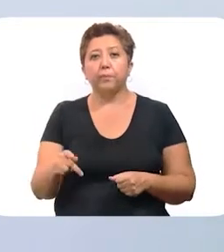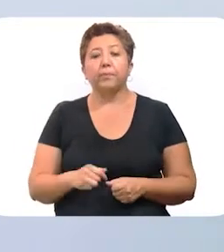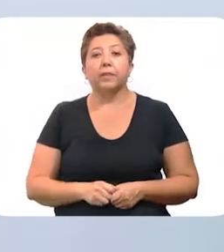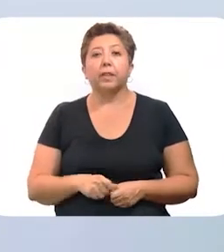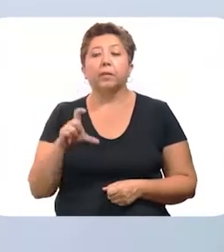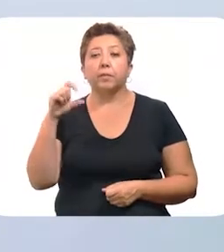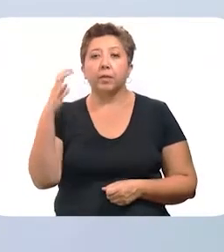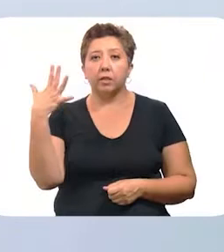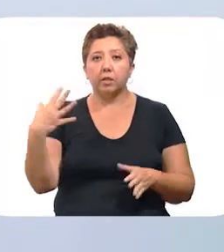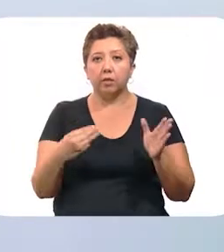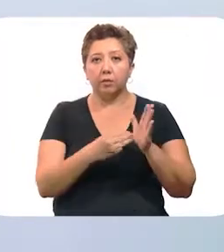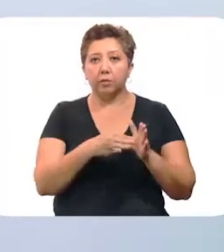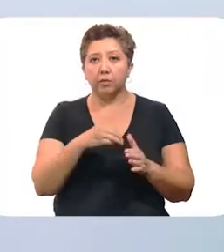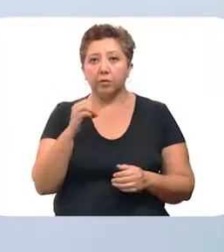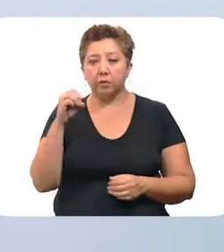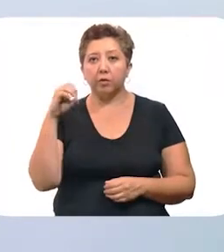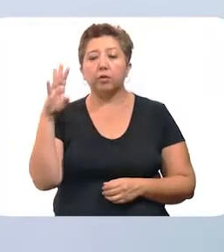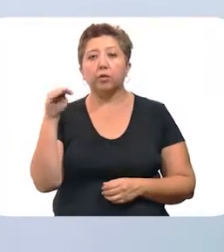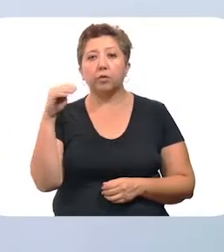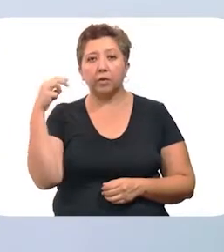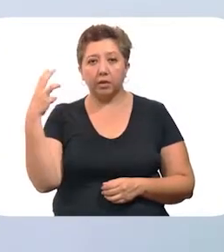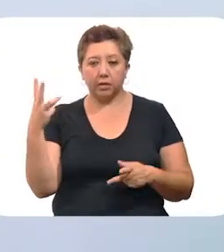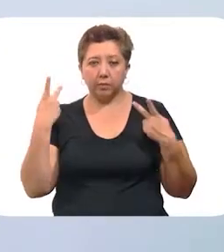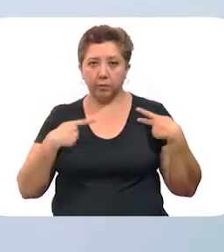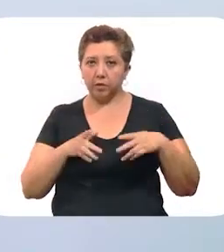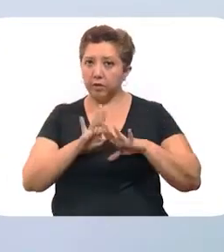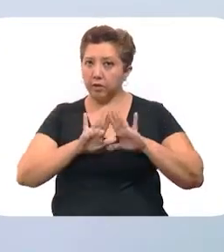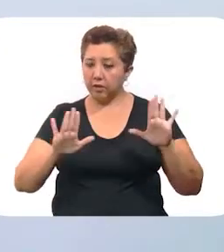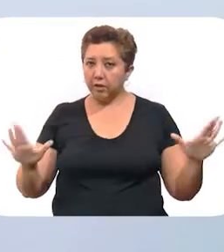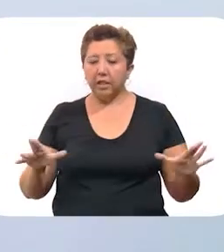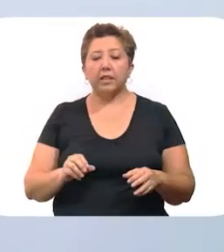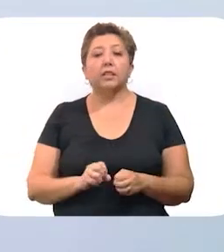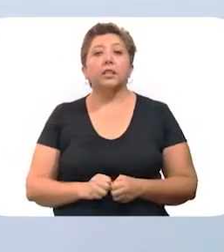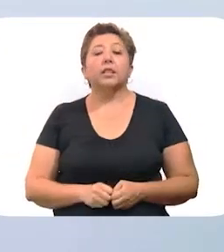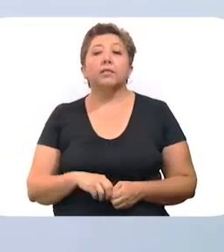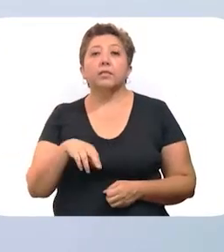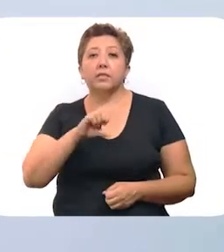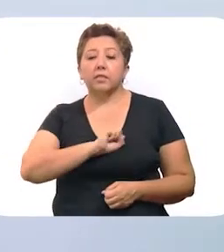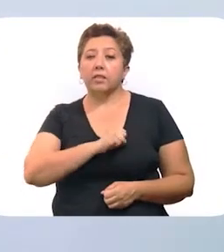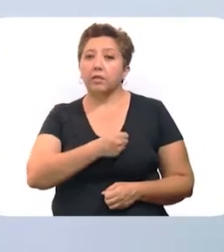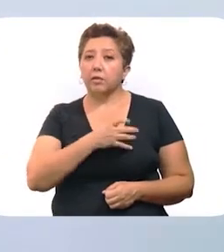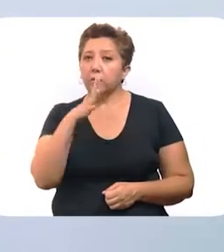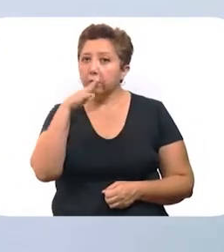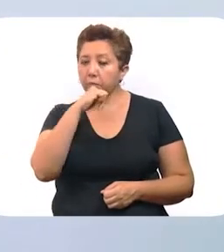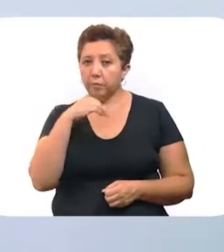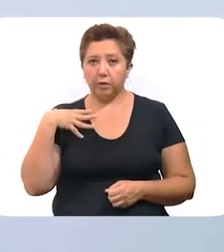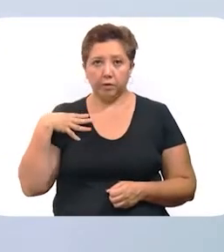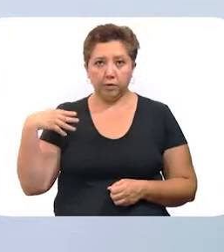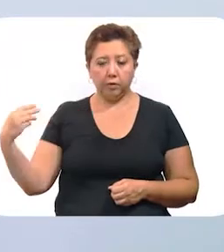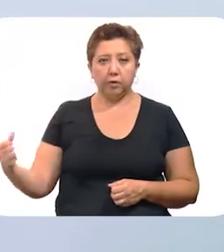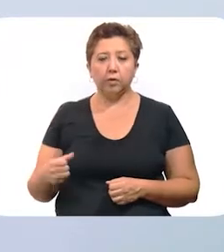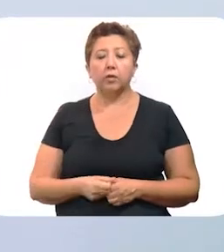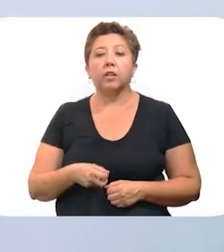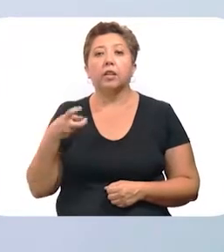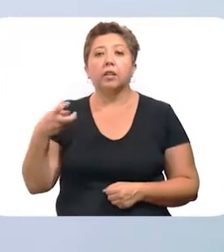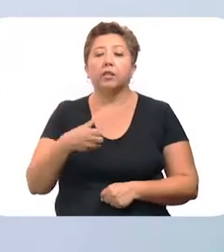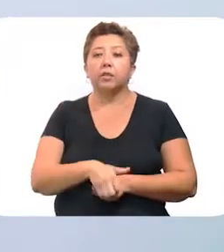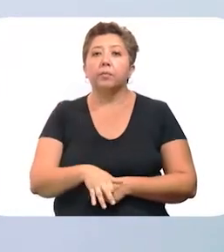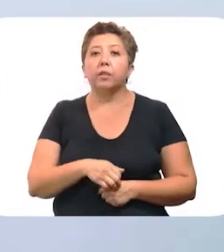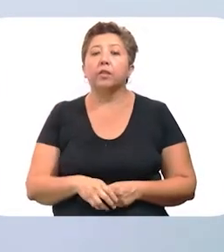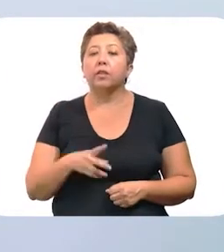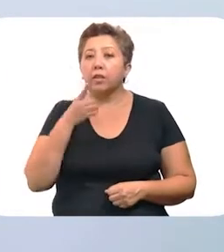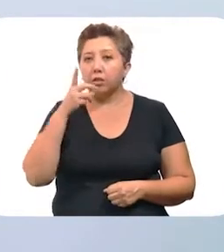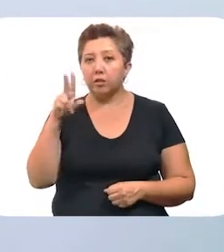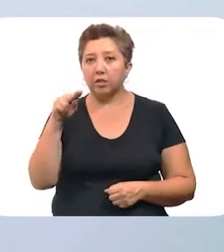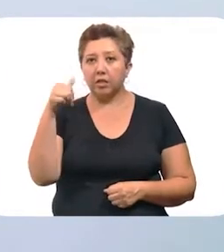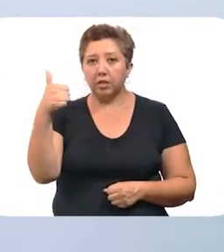25.093 pacientes ya se recuperaron, no presentan síntomas ni pueden contagiar. Esta cifra representa el